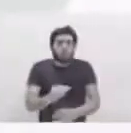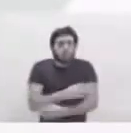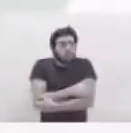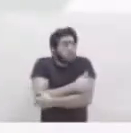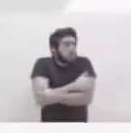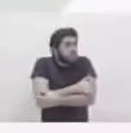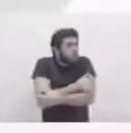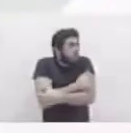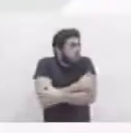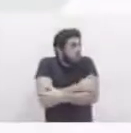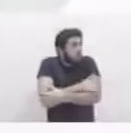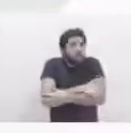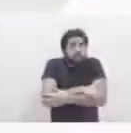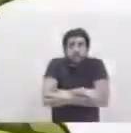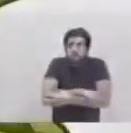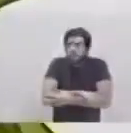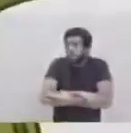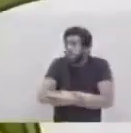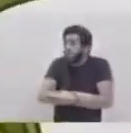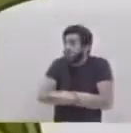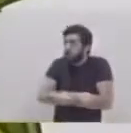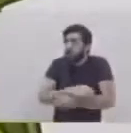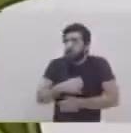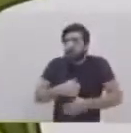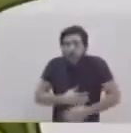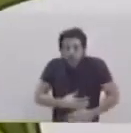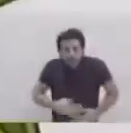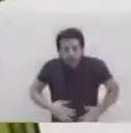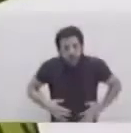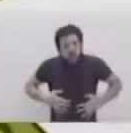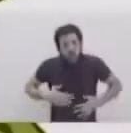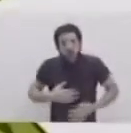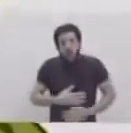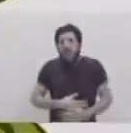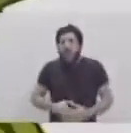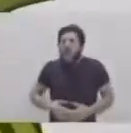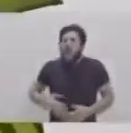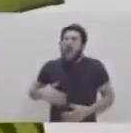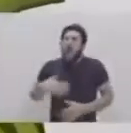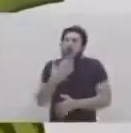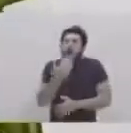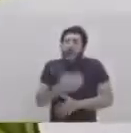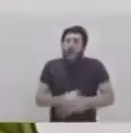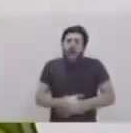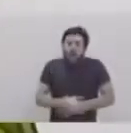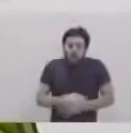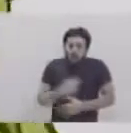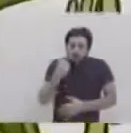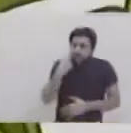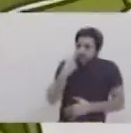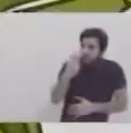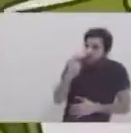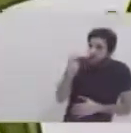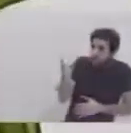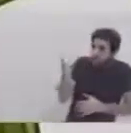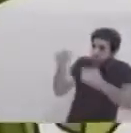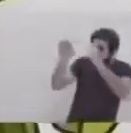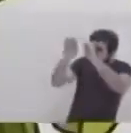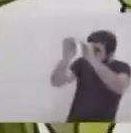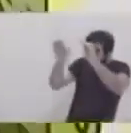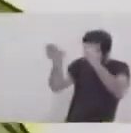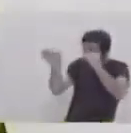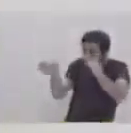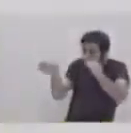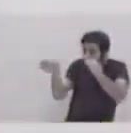cigarra vagaba por campo helada y hambrienta, vio a lo lejos la casa de su amiga